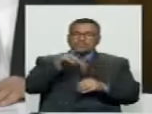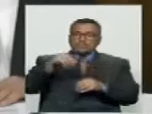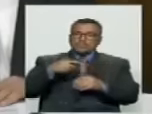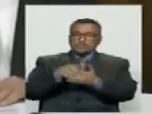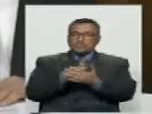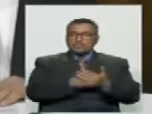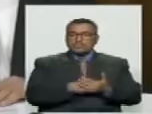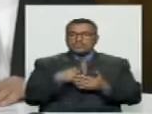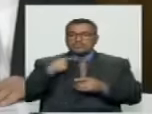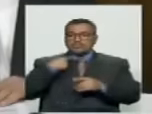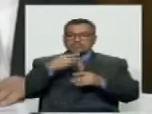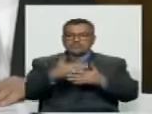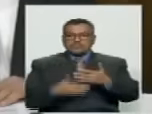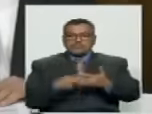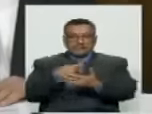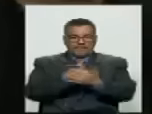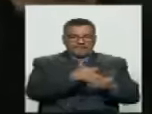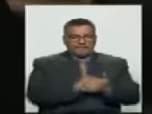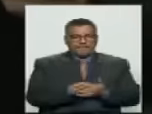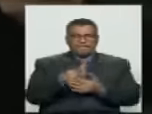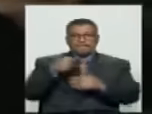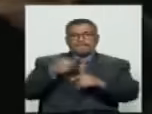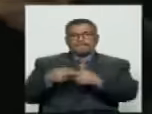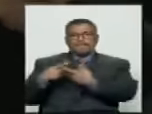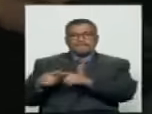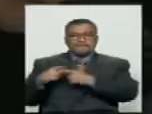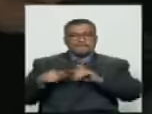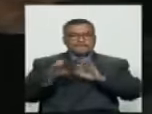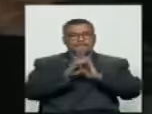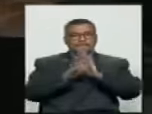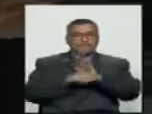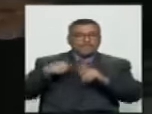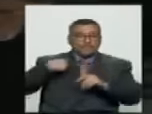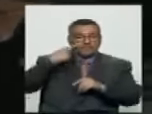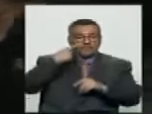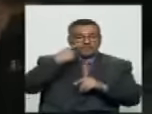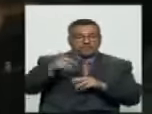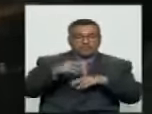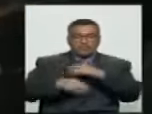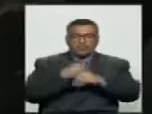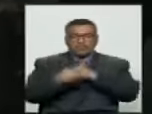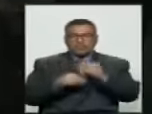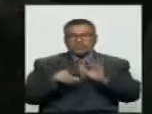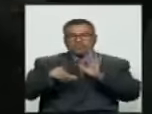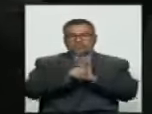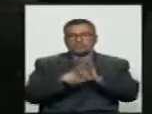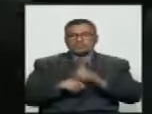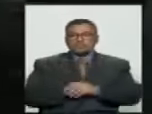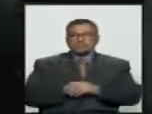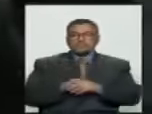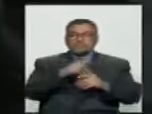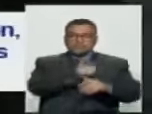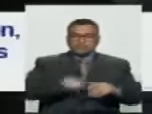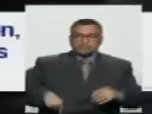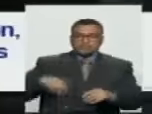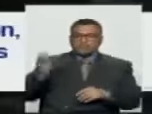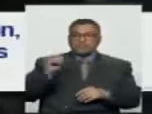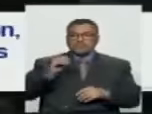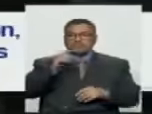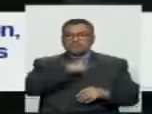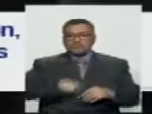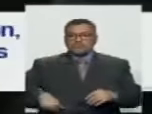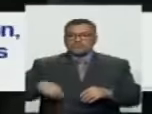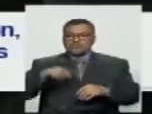lucro estará sujeto al pago de la tasa y demás conceptos previstos de conformidad con la ley. La presidenta o el presidente de